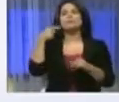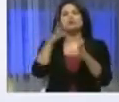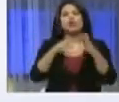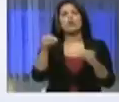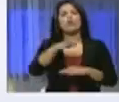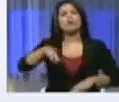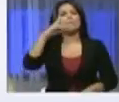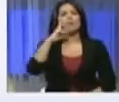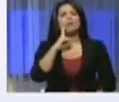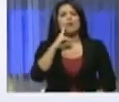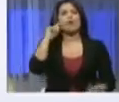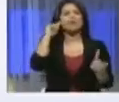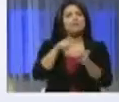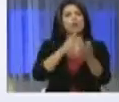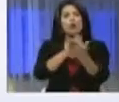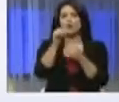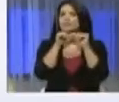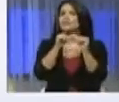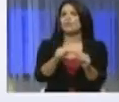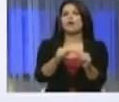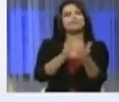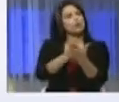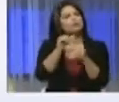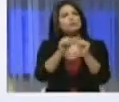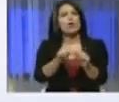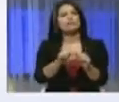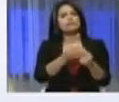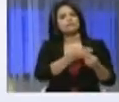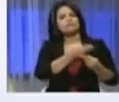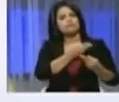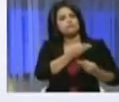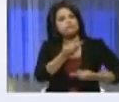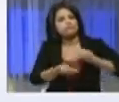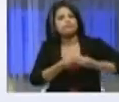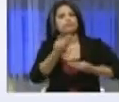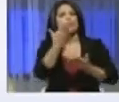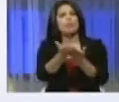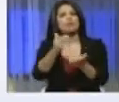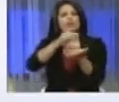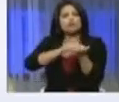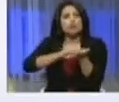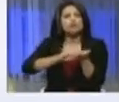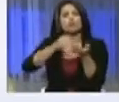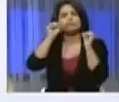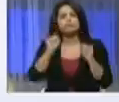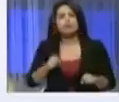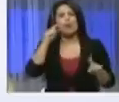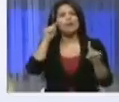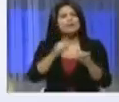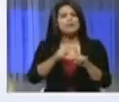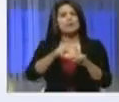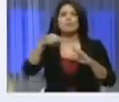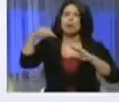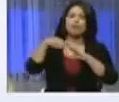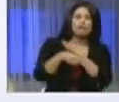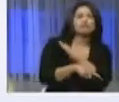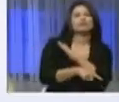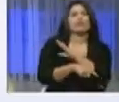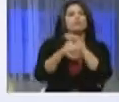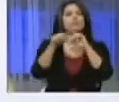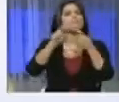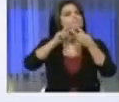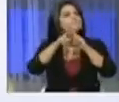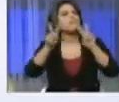para continuar aportando todo lo que hay que aportar y más allá para la